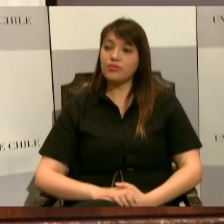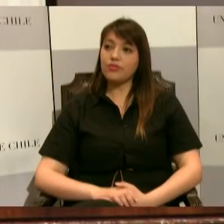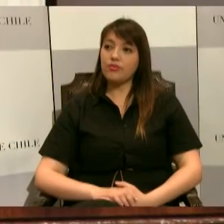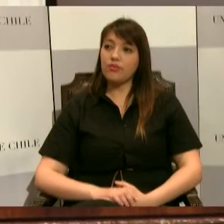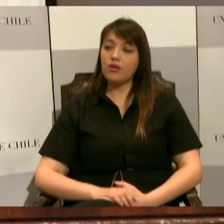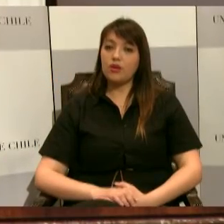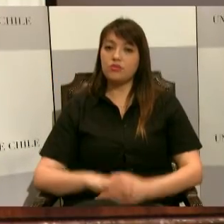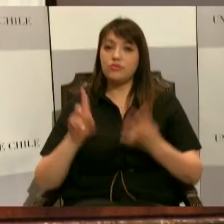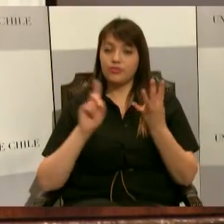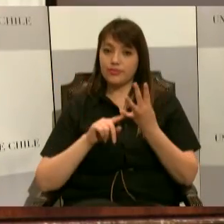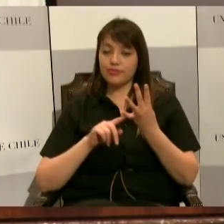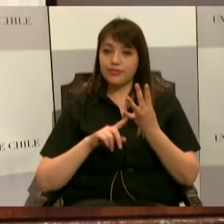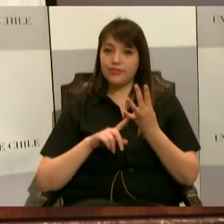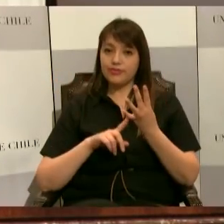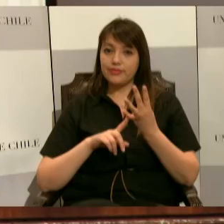Cuarto,